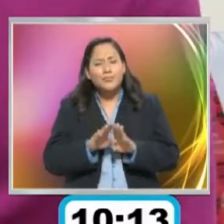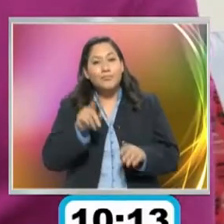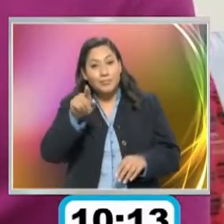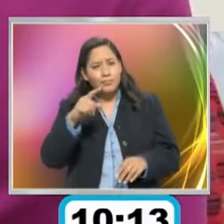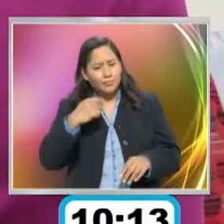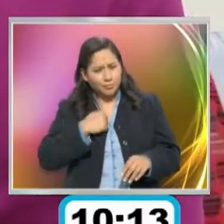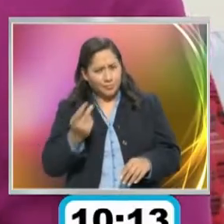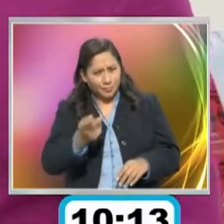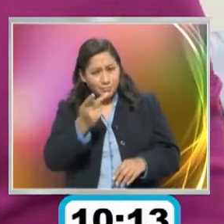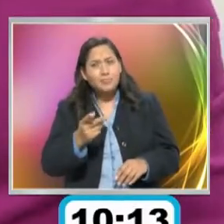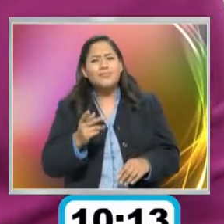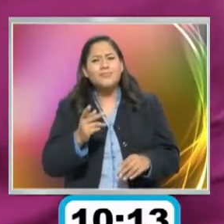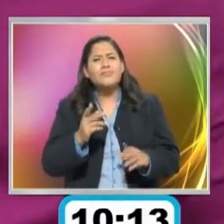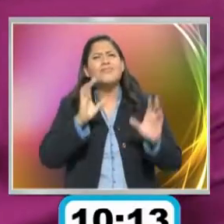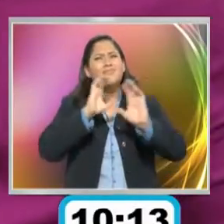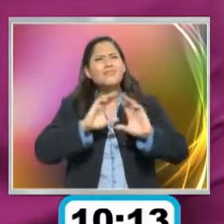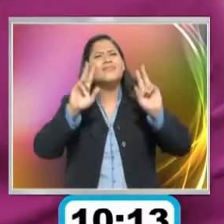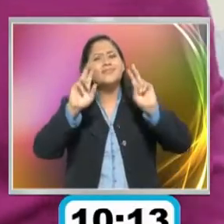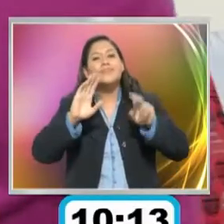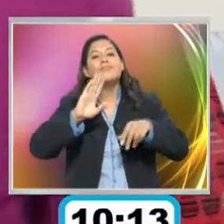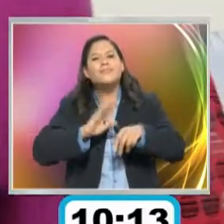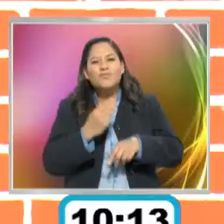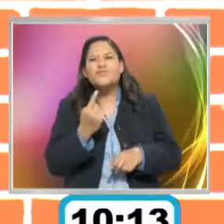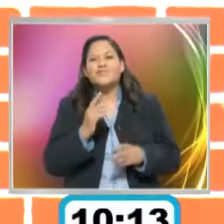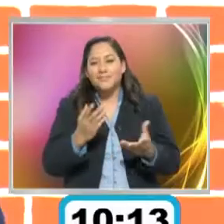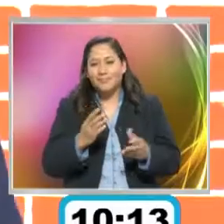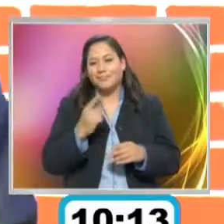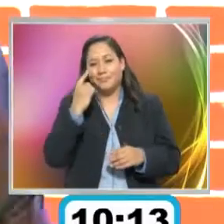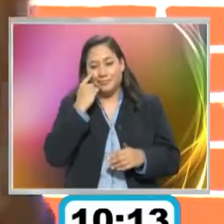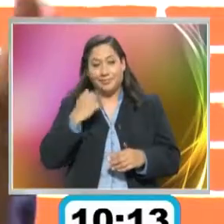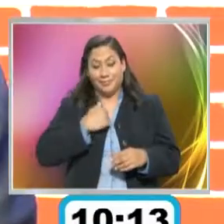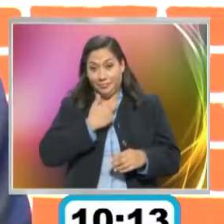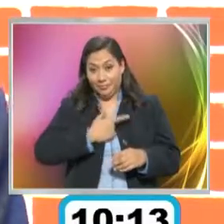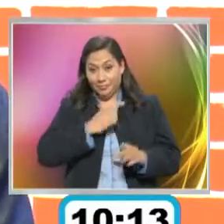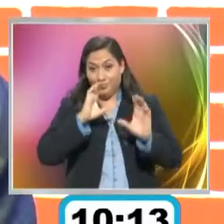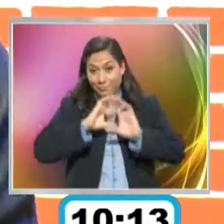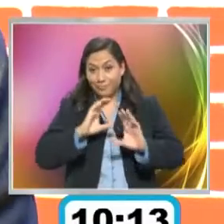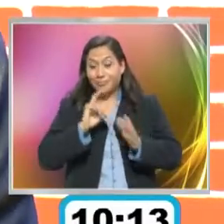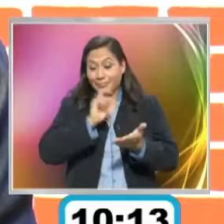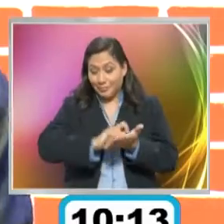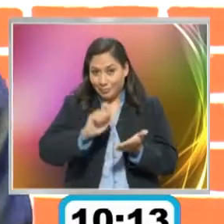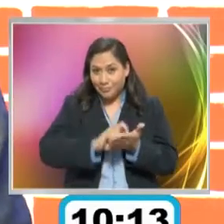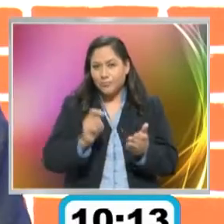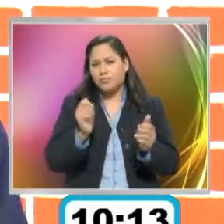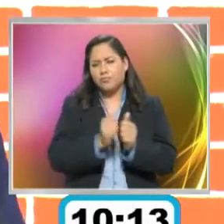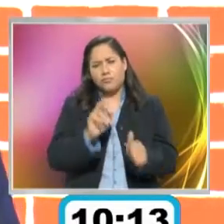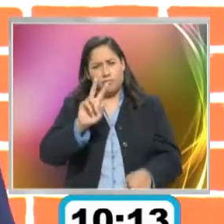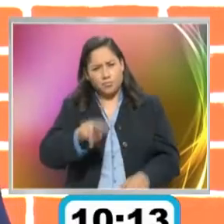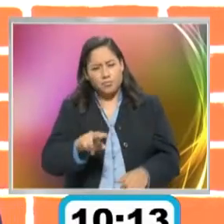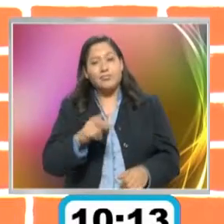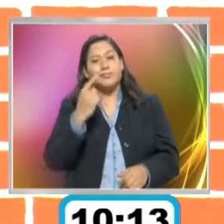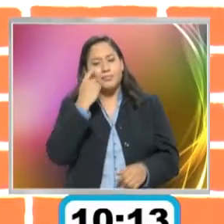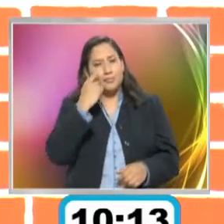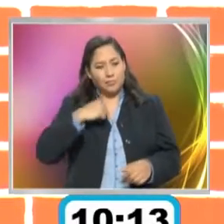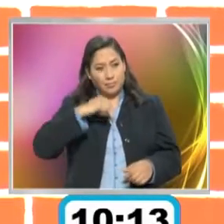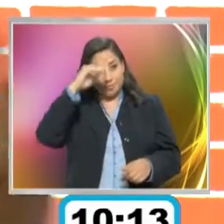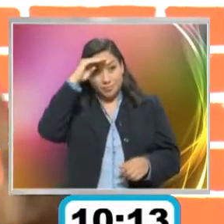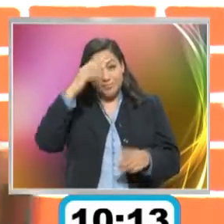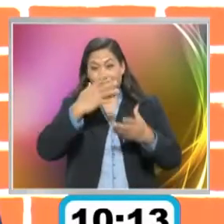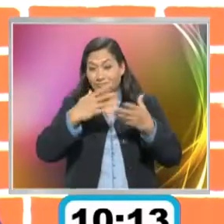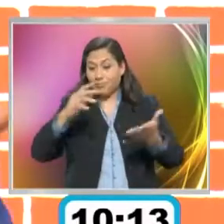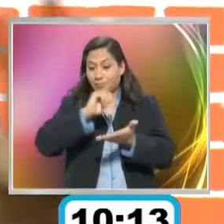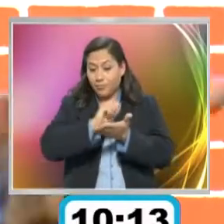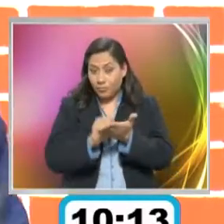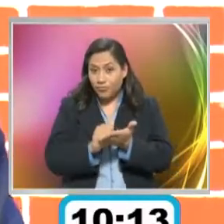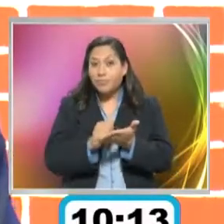yo te pregunto, ¿a qué le cantas en general? Mira, me gustan las canciones que están escritas con verdad. Pienso que los grandes autores que se